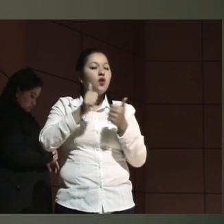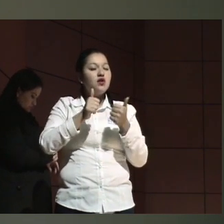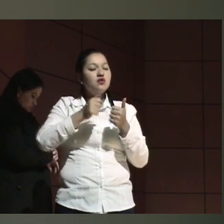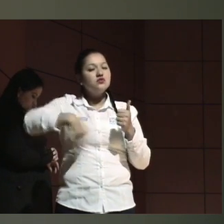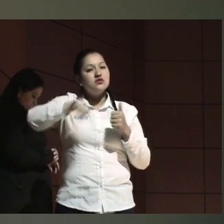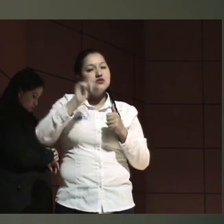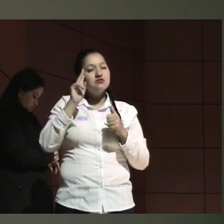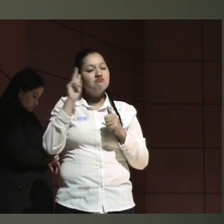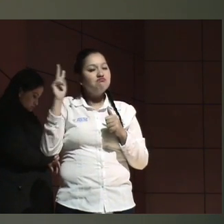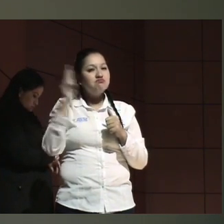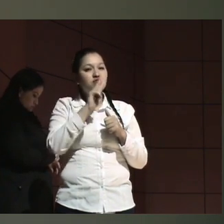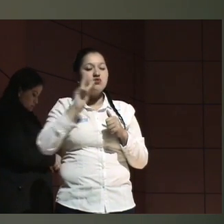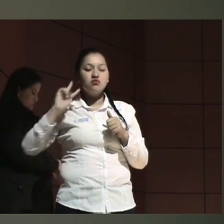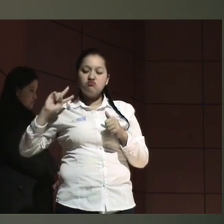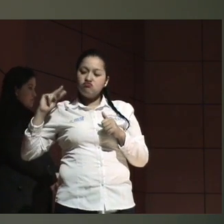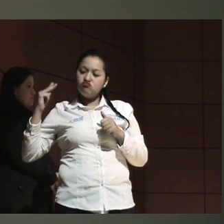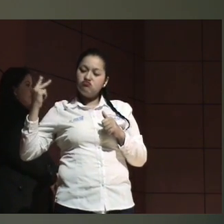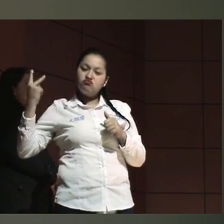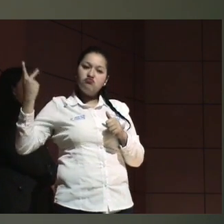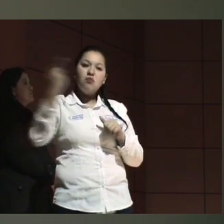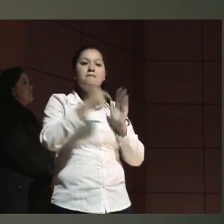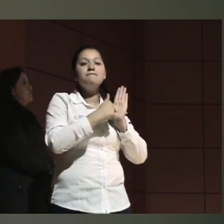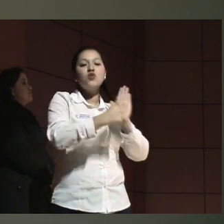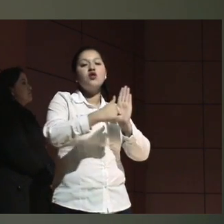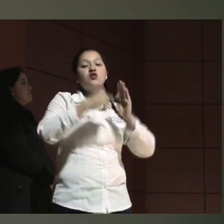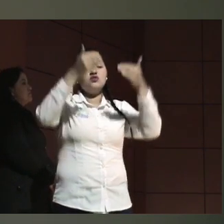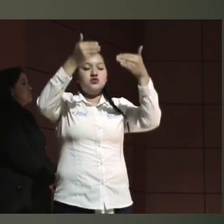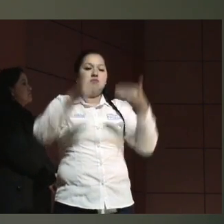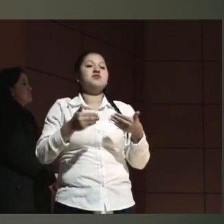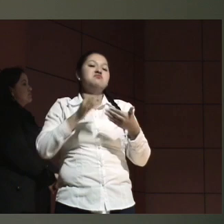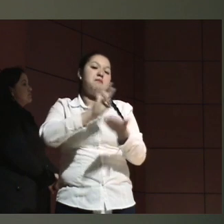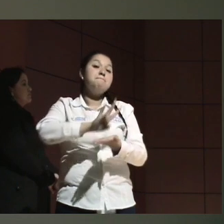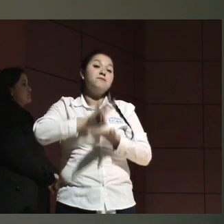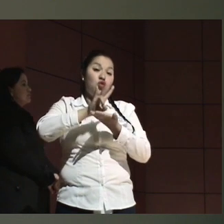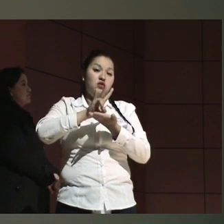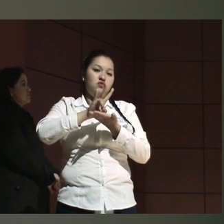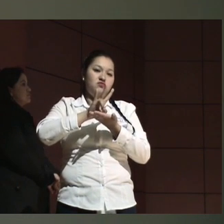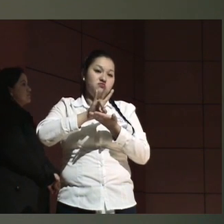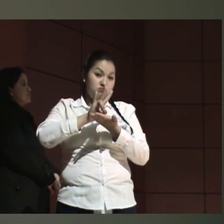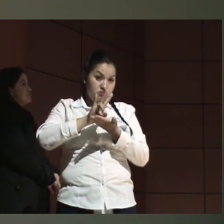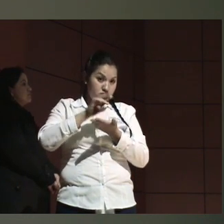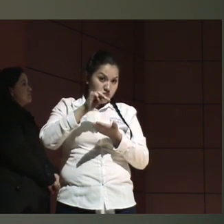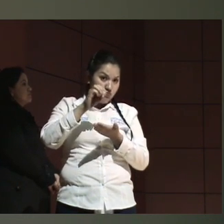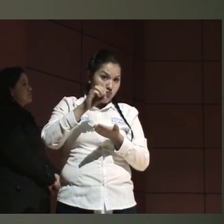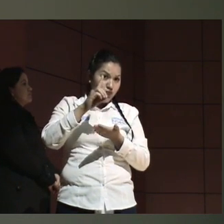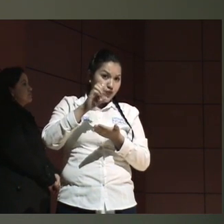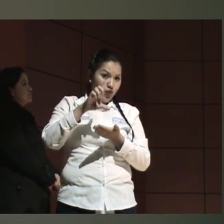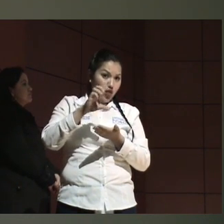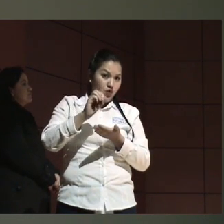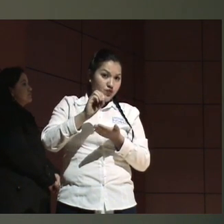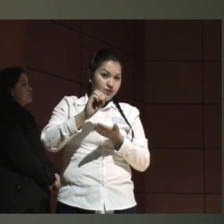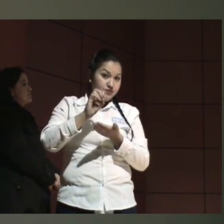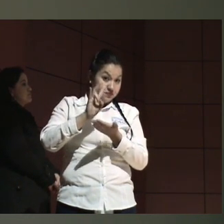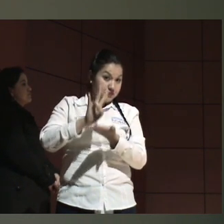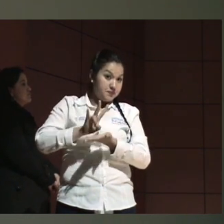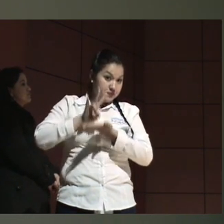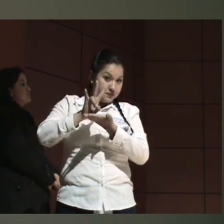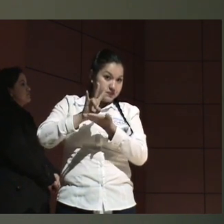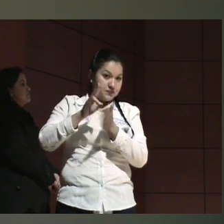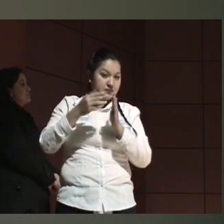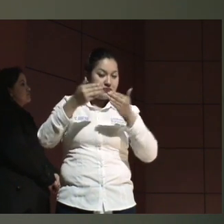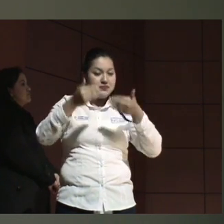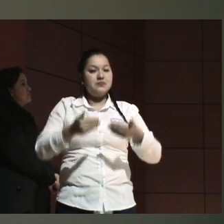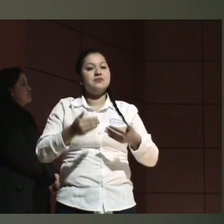observar la evolución que ha tenido el modelo de discapacidad durante tres periodos distintos de nuestra normatividad jurídica